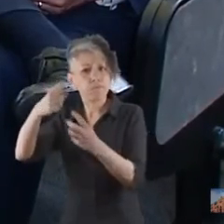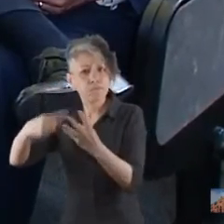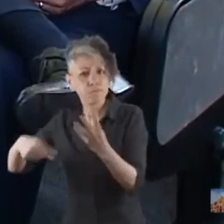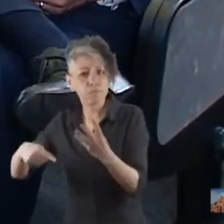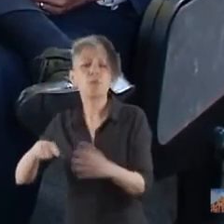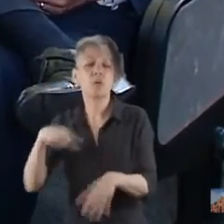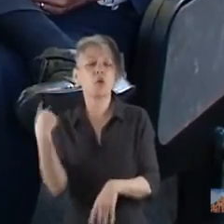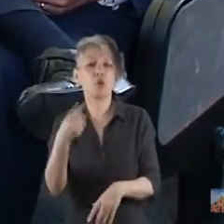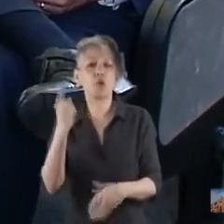decreto de necesidad y urgencia